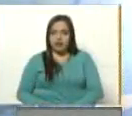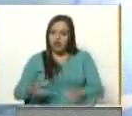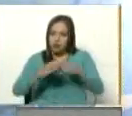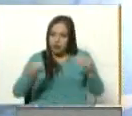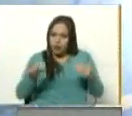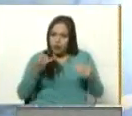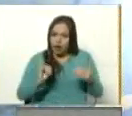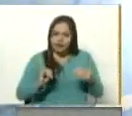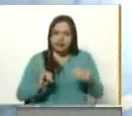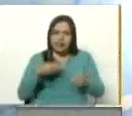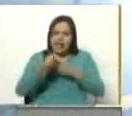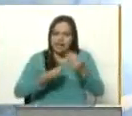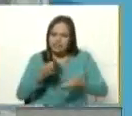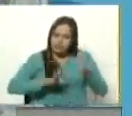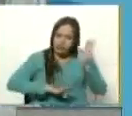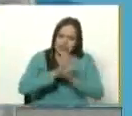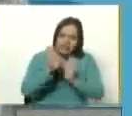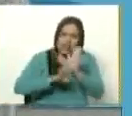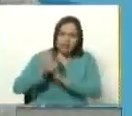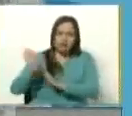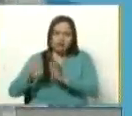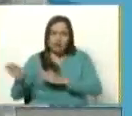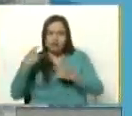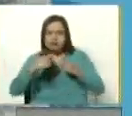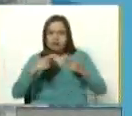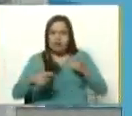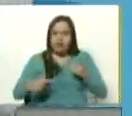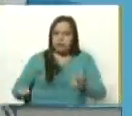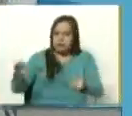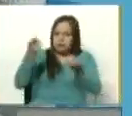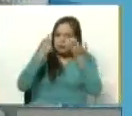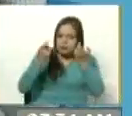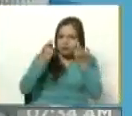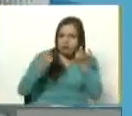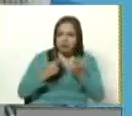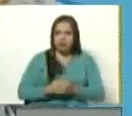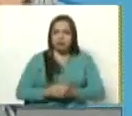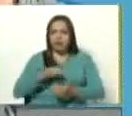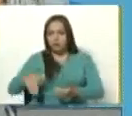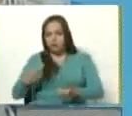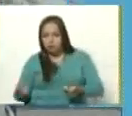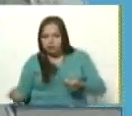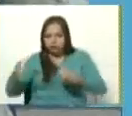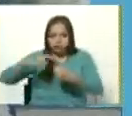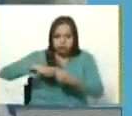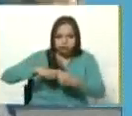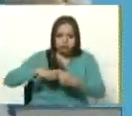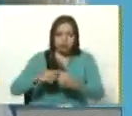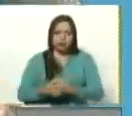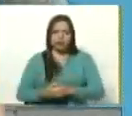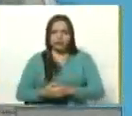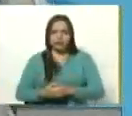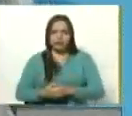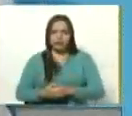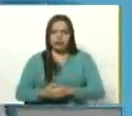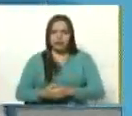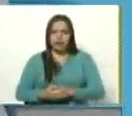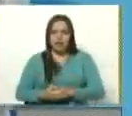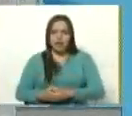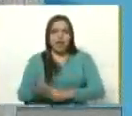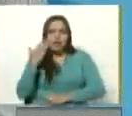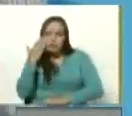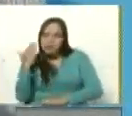parte de ese crecimiento colectivo, de la formación, de incorporar hasta el ama de casa,